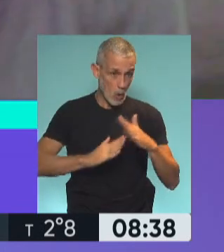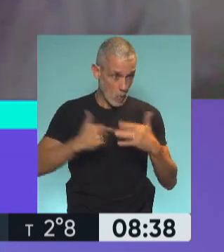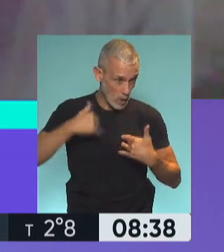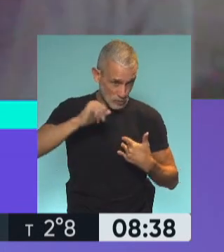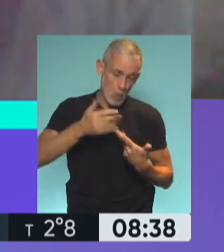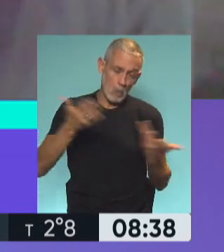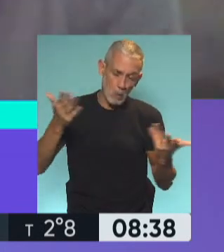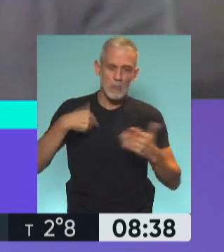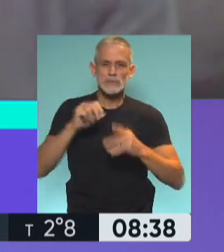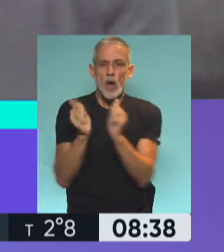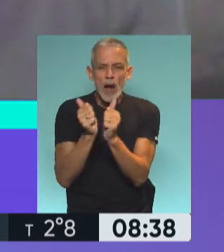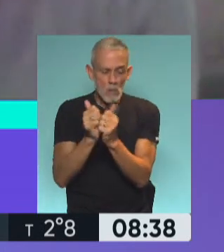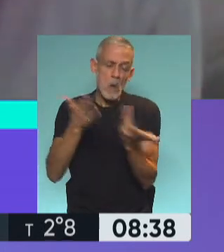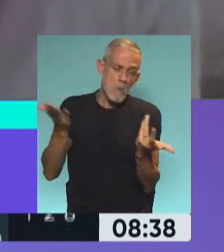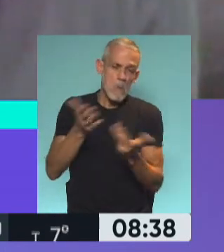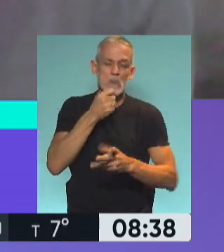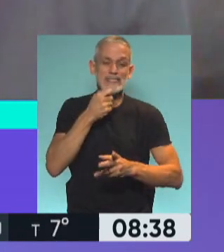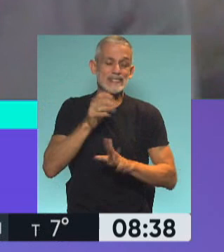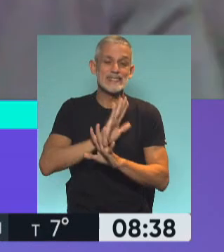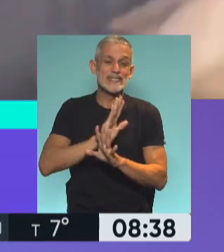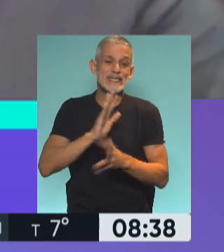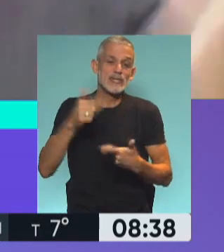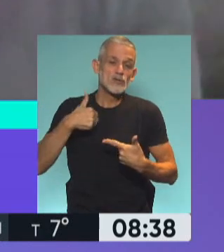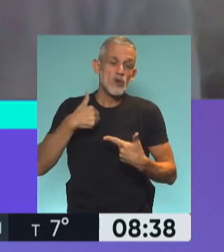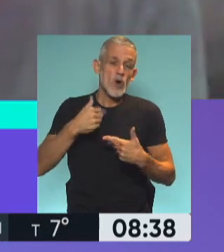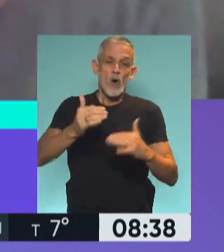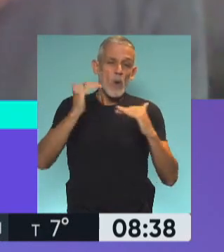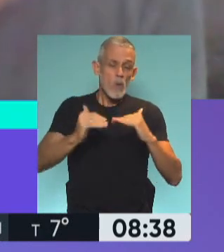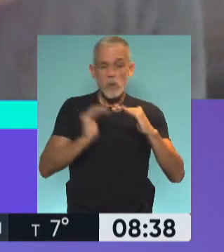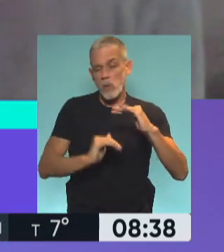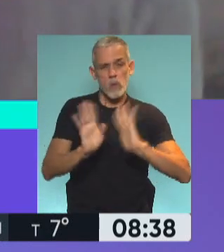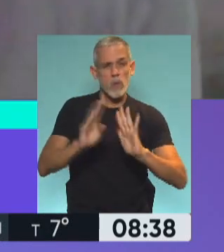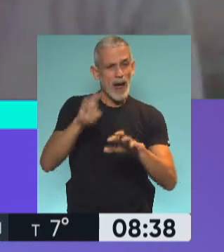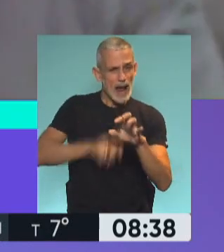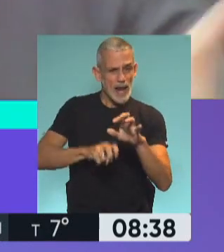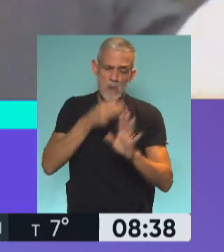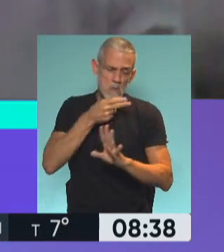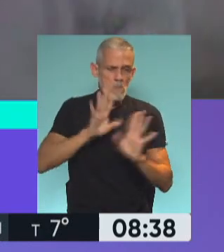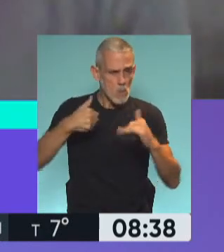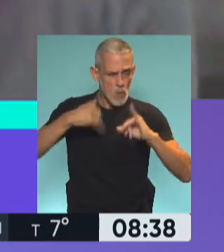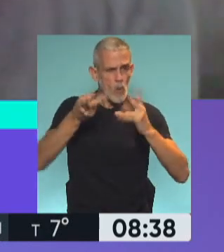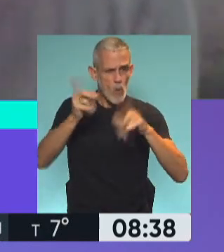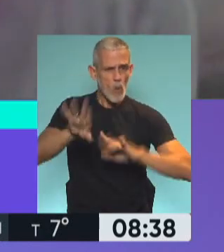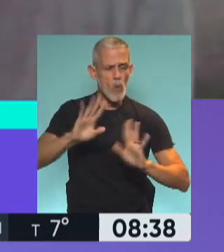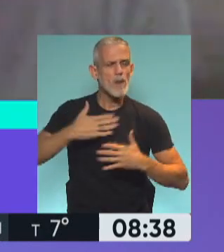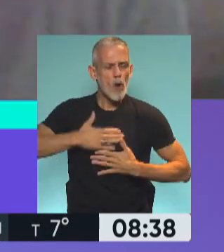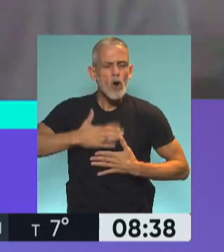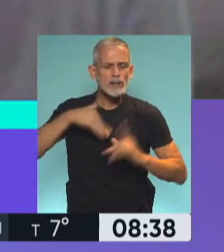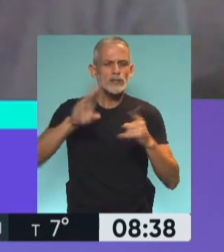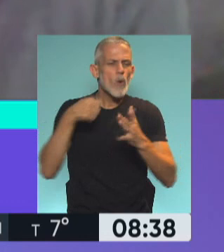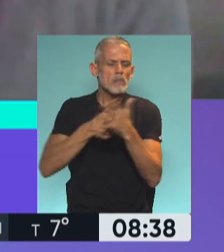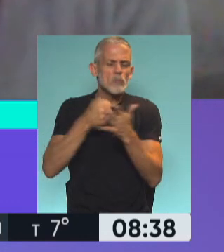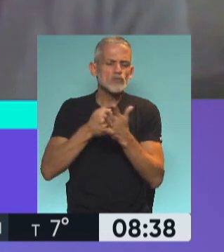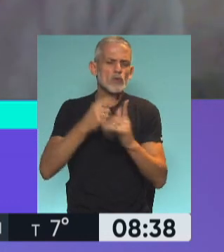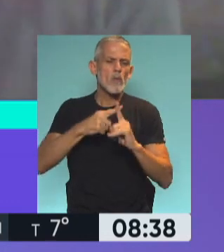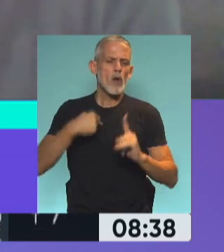si tengo que acompañar, acompaño, y si tengo que volver al llano, como dicen algunas compañeras y algunos compañeros, volveré con alegría a seguir militando por